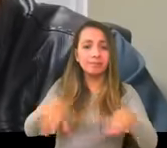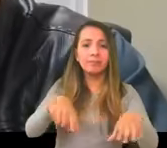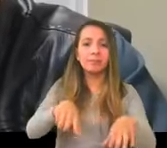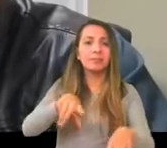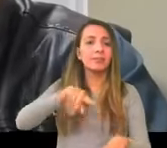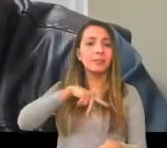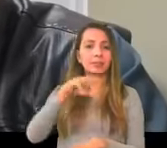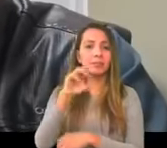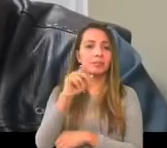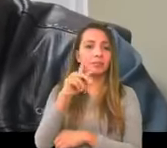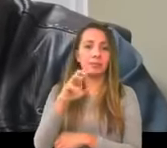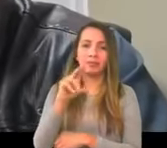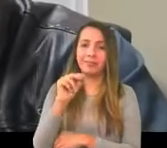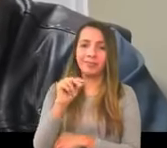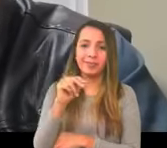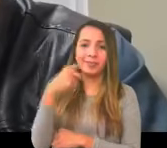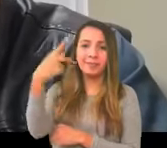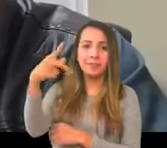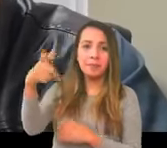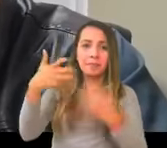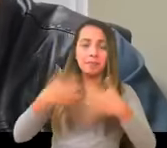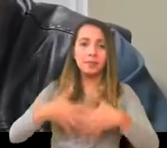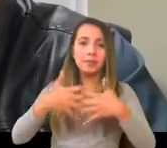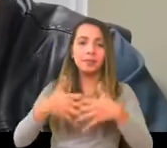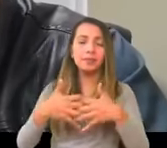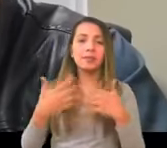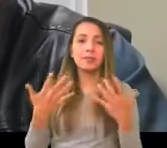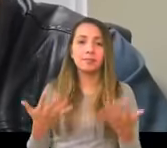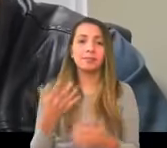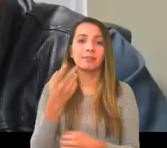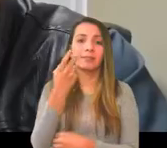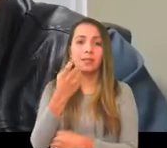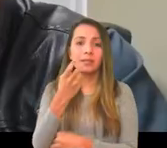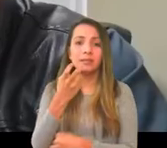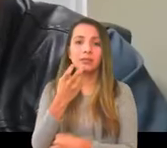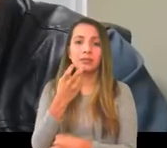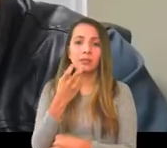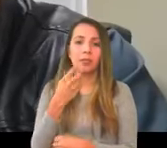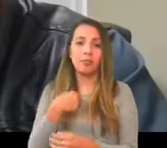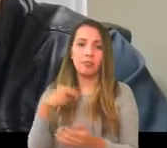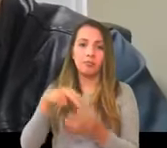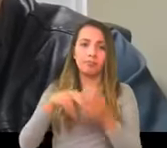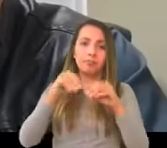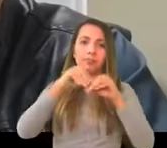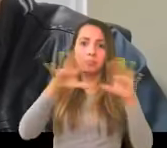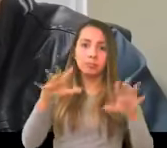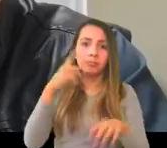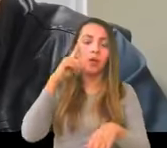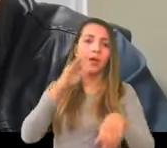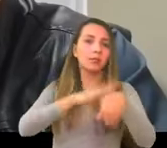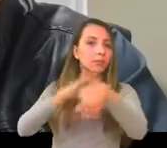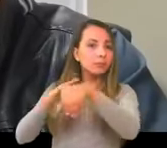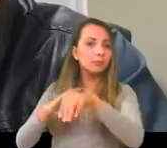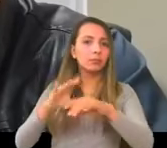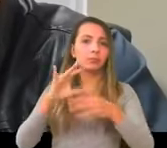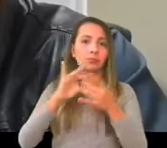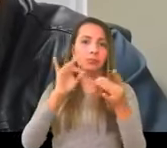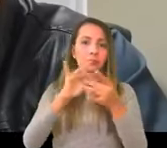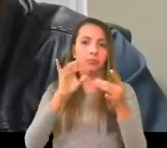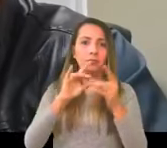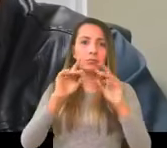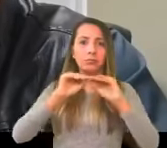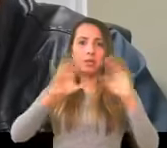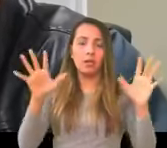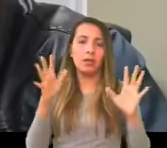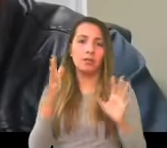CESPE, y que pues estamos aquí precisamente para arreglar el reto que representa el sostenimiento